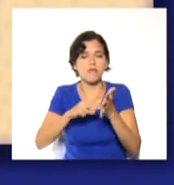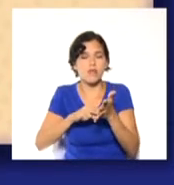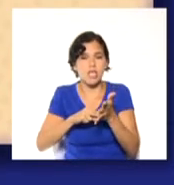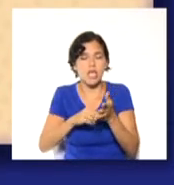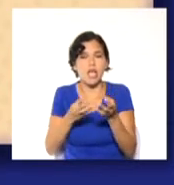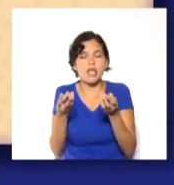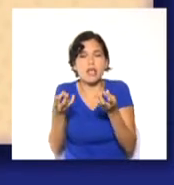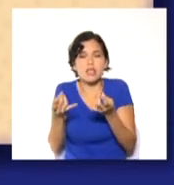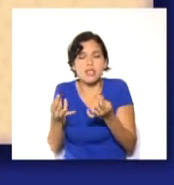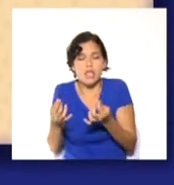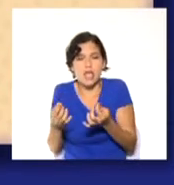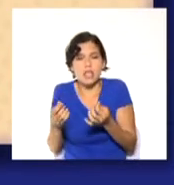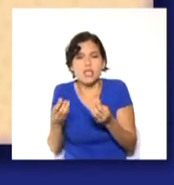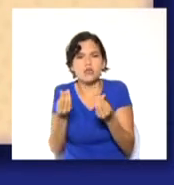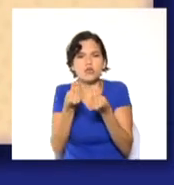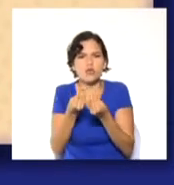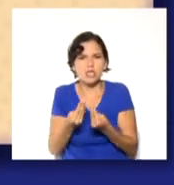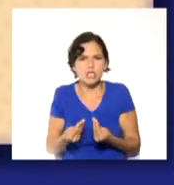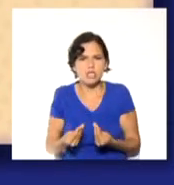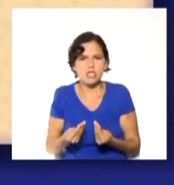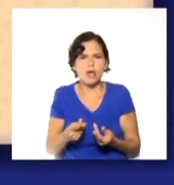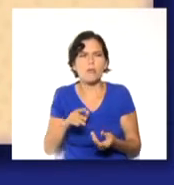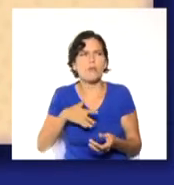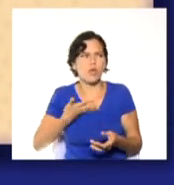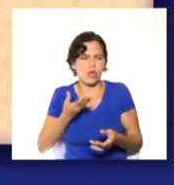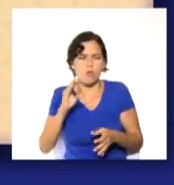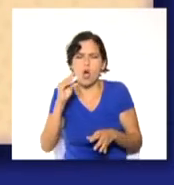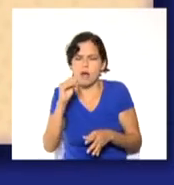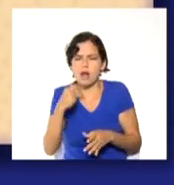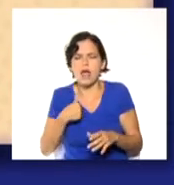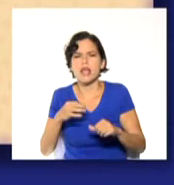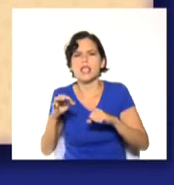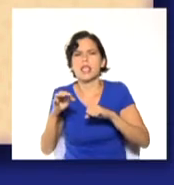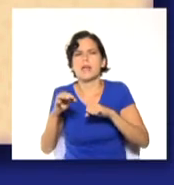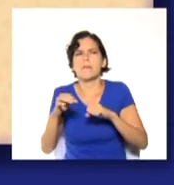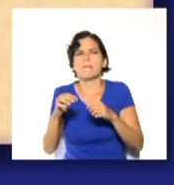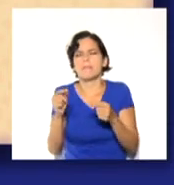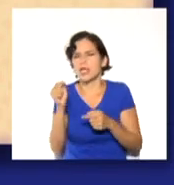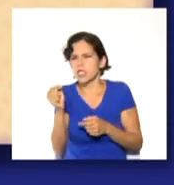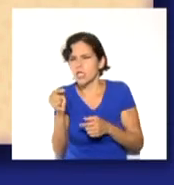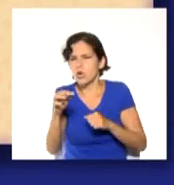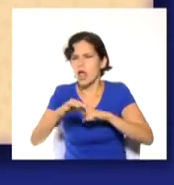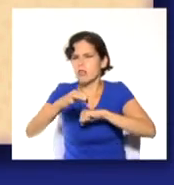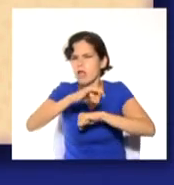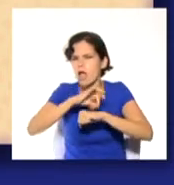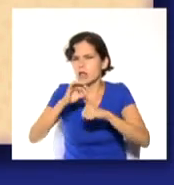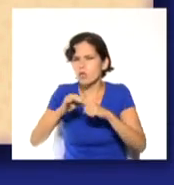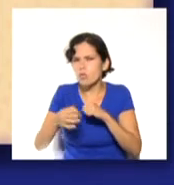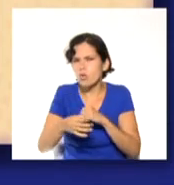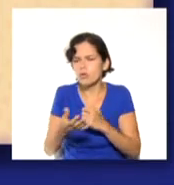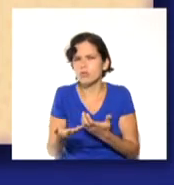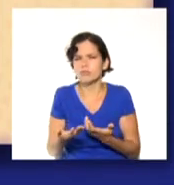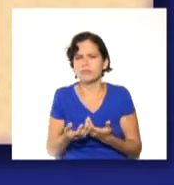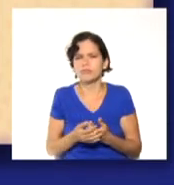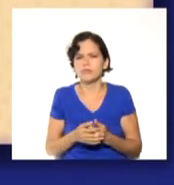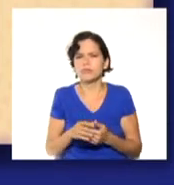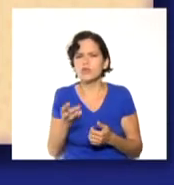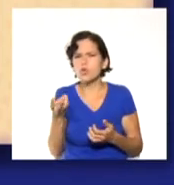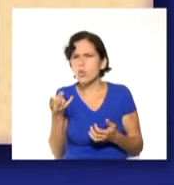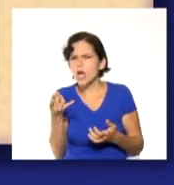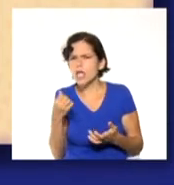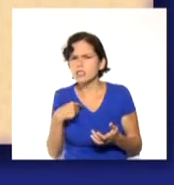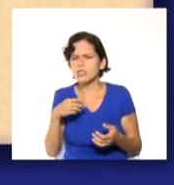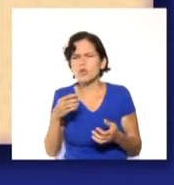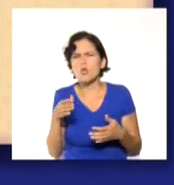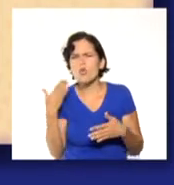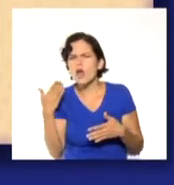Ya podemos hablar de partículas, de átomos, de moléculas, pero ¿cuál es ese número? Antes de decirle